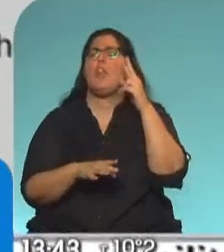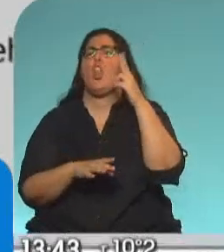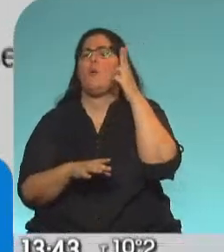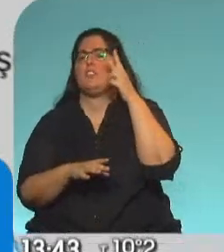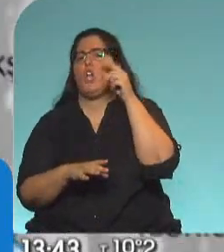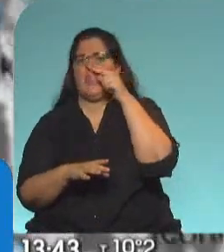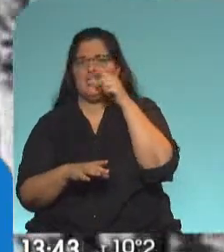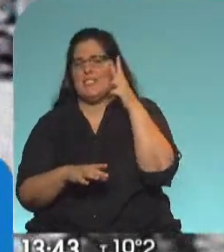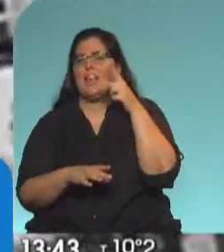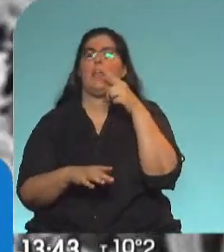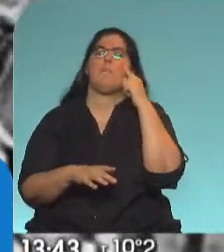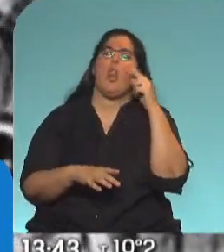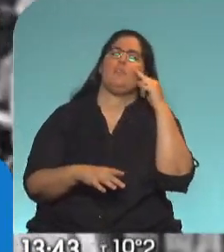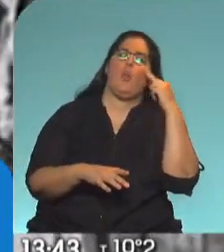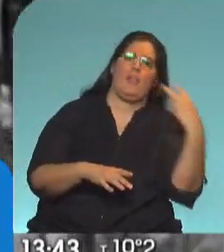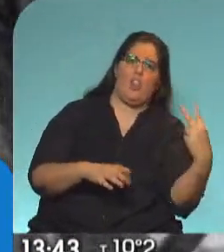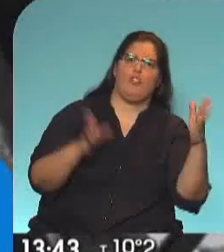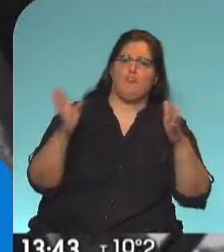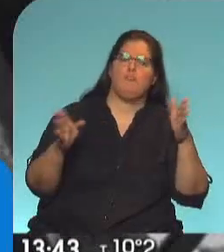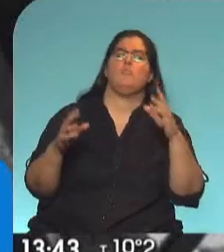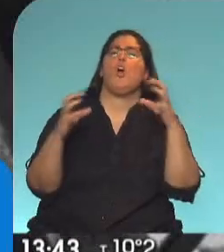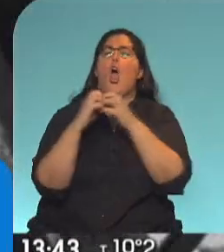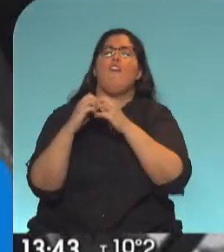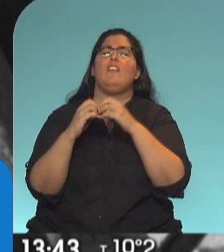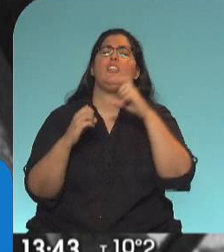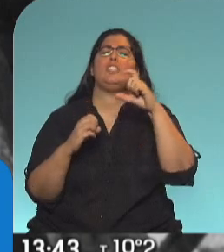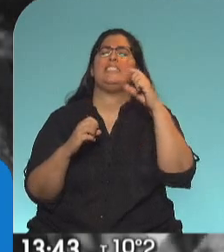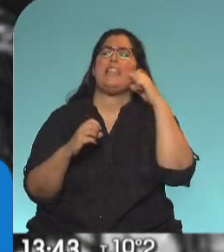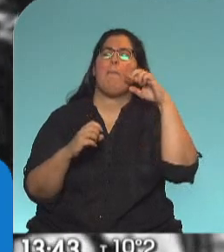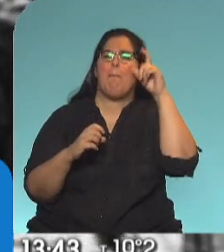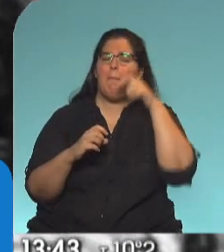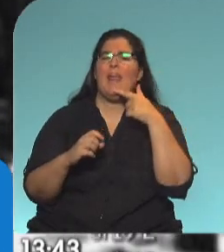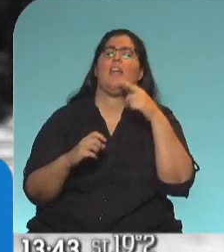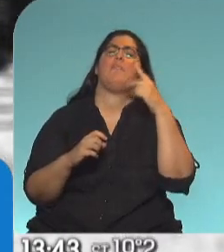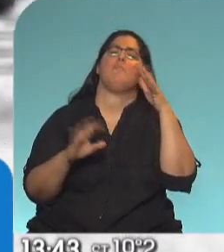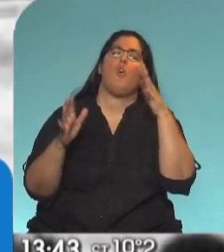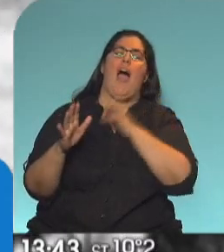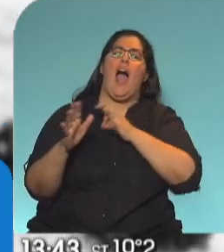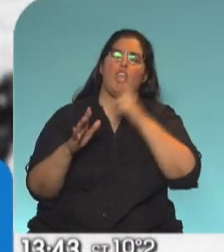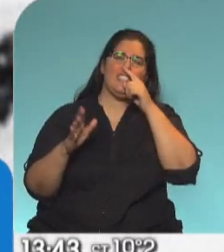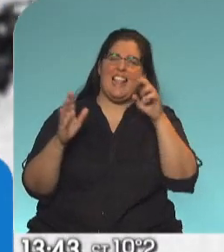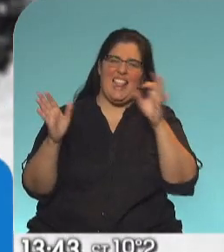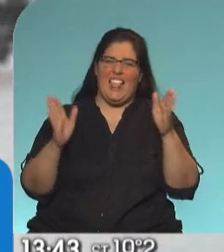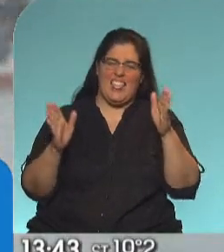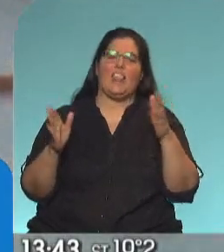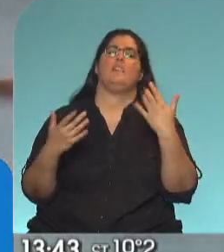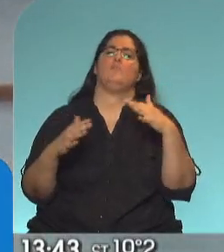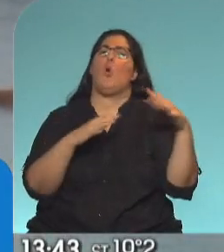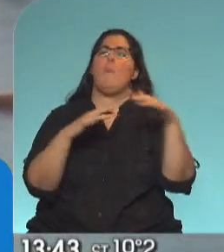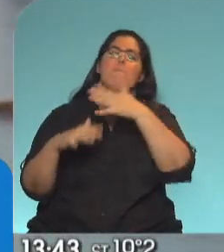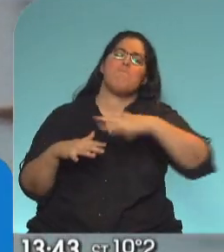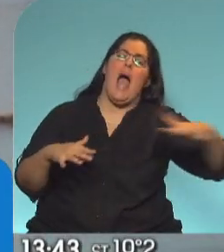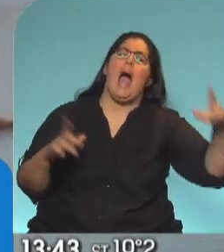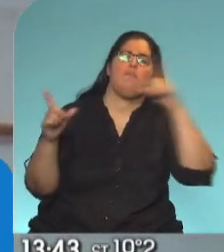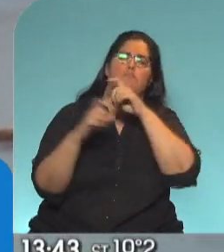y 1922, el conflicto en Chipre a mediados de los años 70 y varios incidentes marítimos. En la